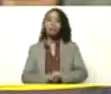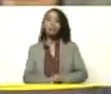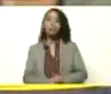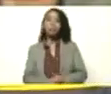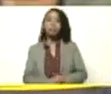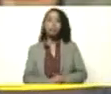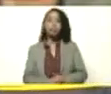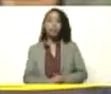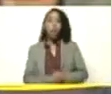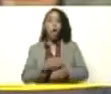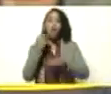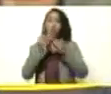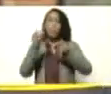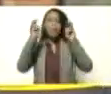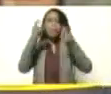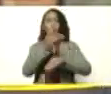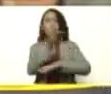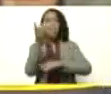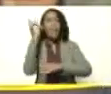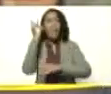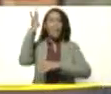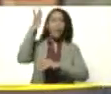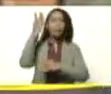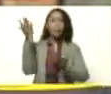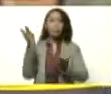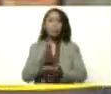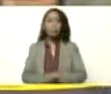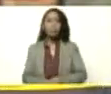como es la consigna que ustedes inventaron